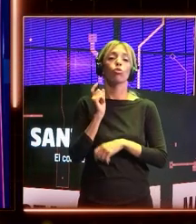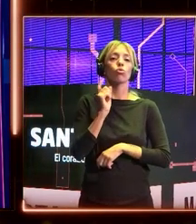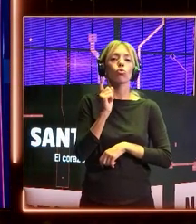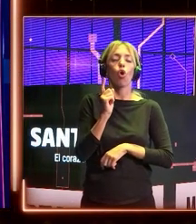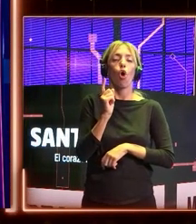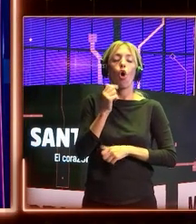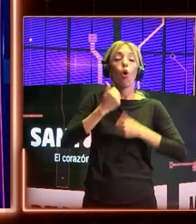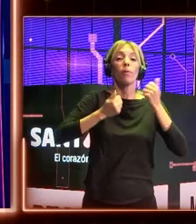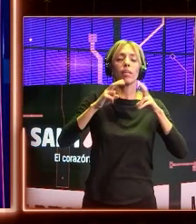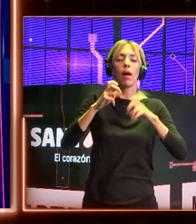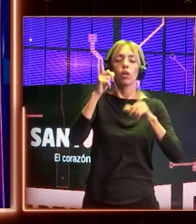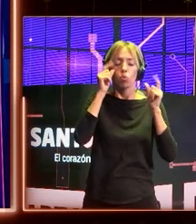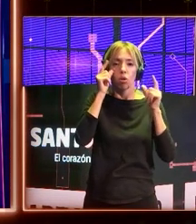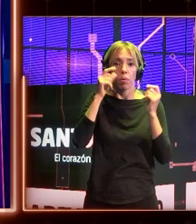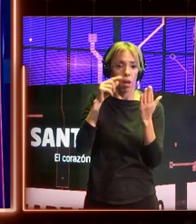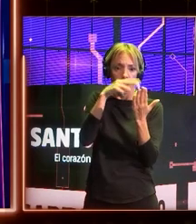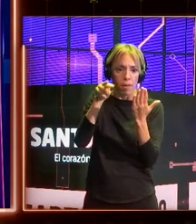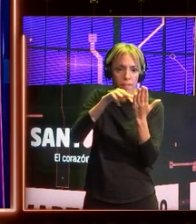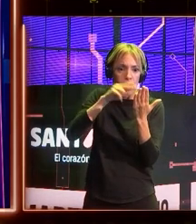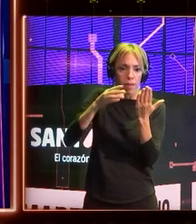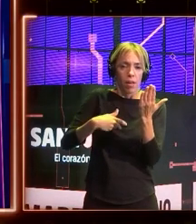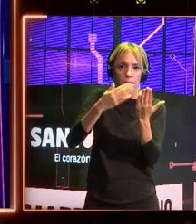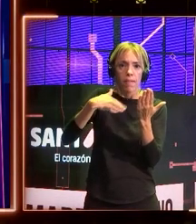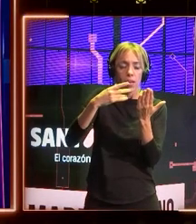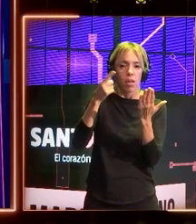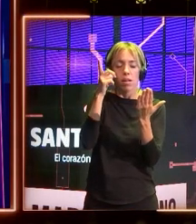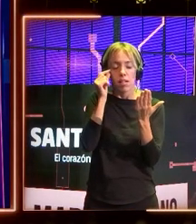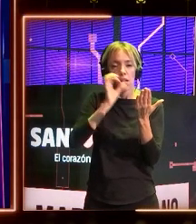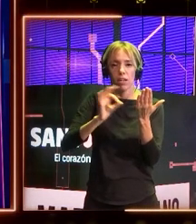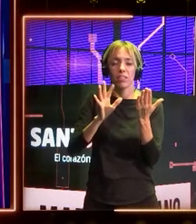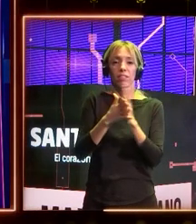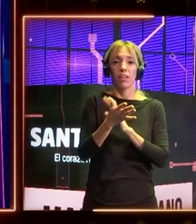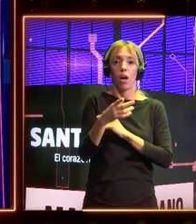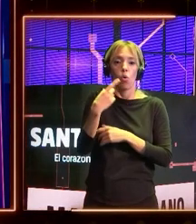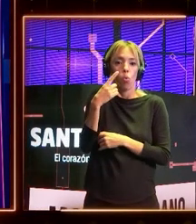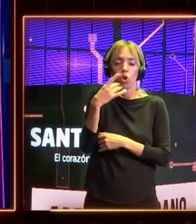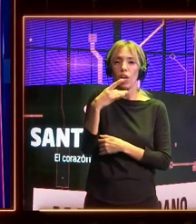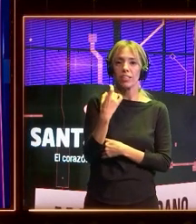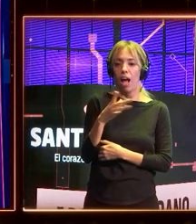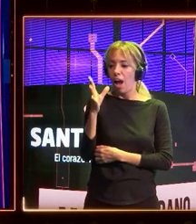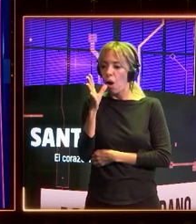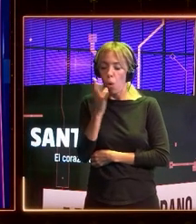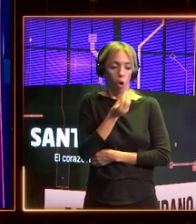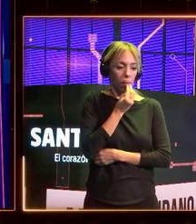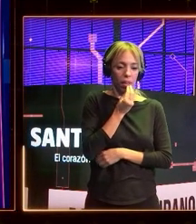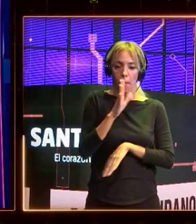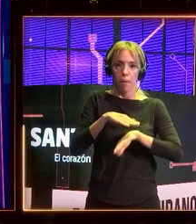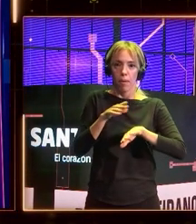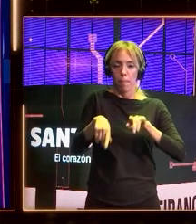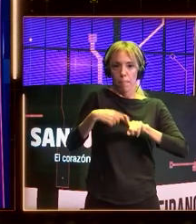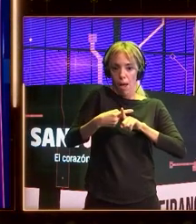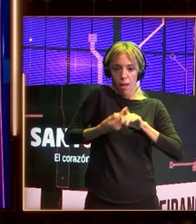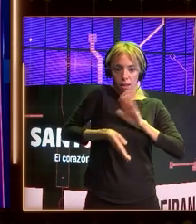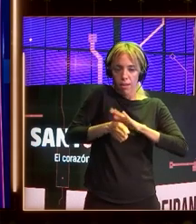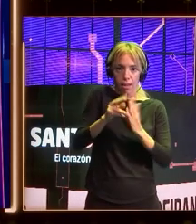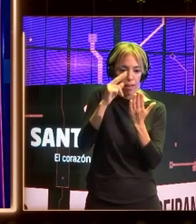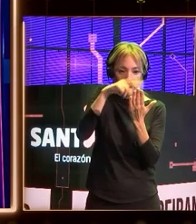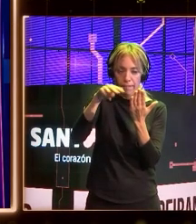sueño. Lo cual es, junto con el agua y la comida, pues básicamente lo único que necesitas para sobrevivir en el mundo.